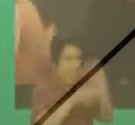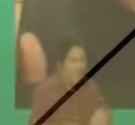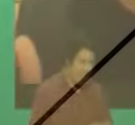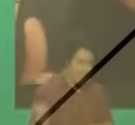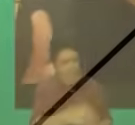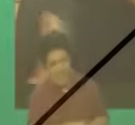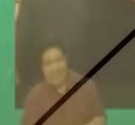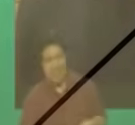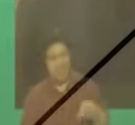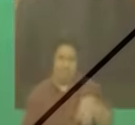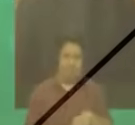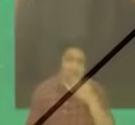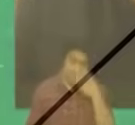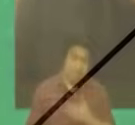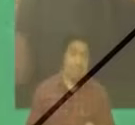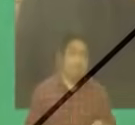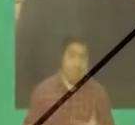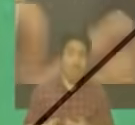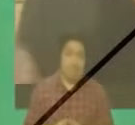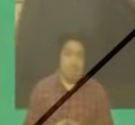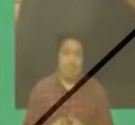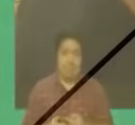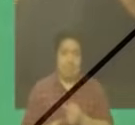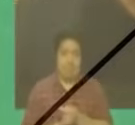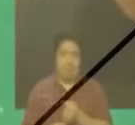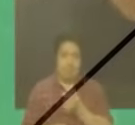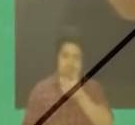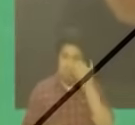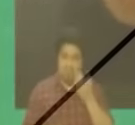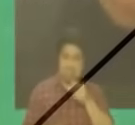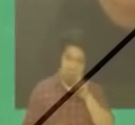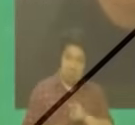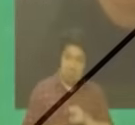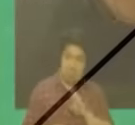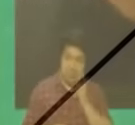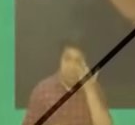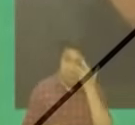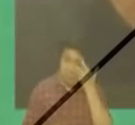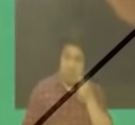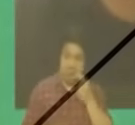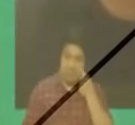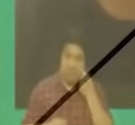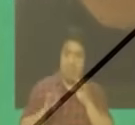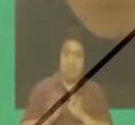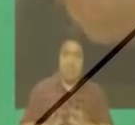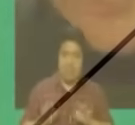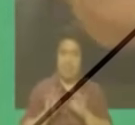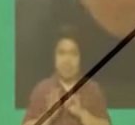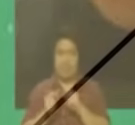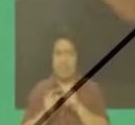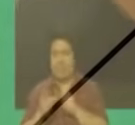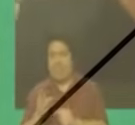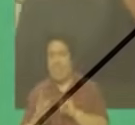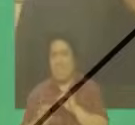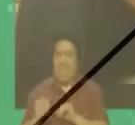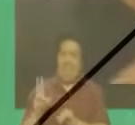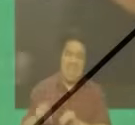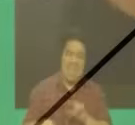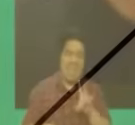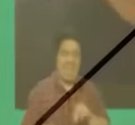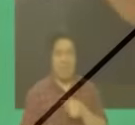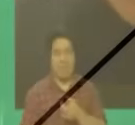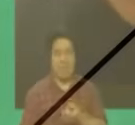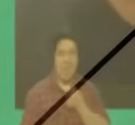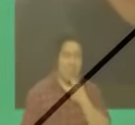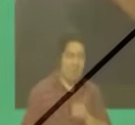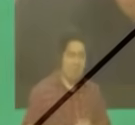borras. Ya cállate, sí, exacto. Y ahí queda. No, yo creo que lo que realmente es importante en el video, porque hasta inventaron que era menor de edad. No, me tenía 9 años el